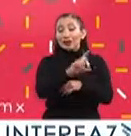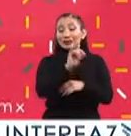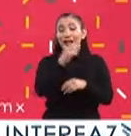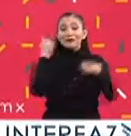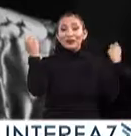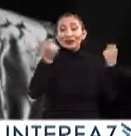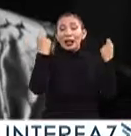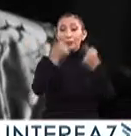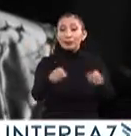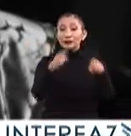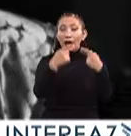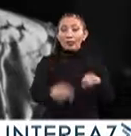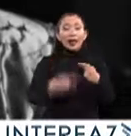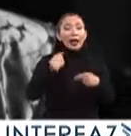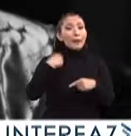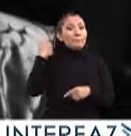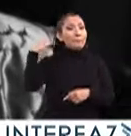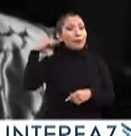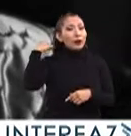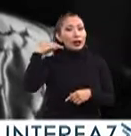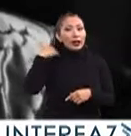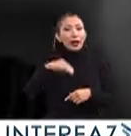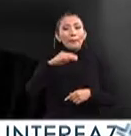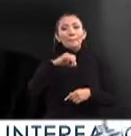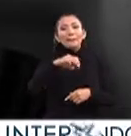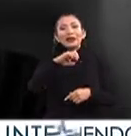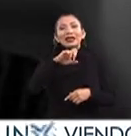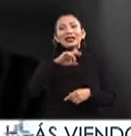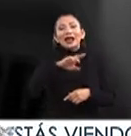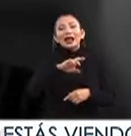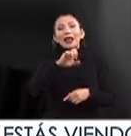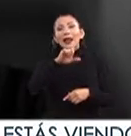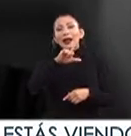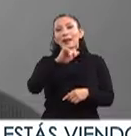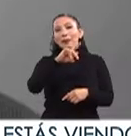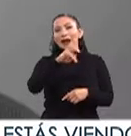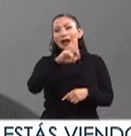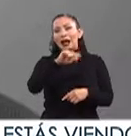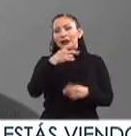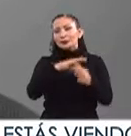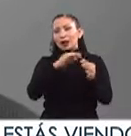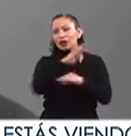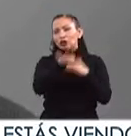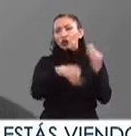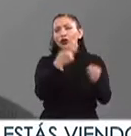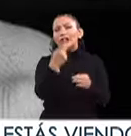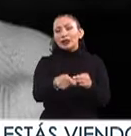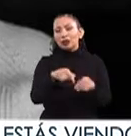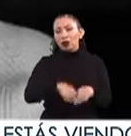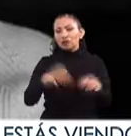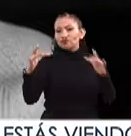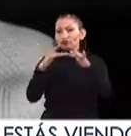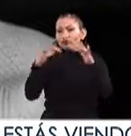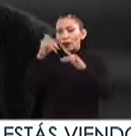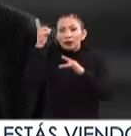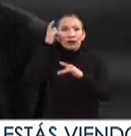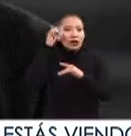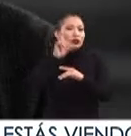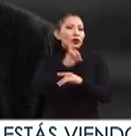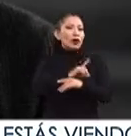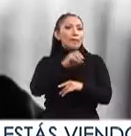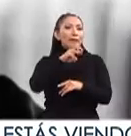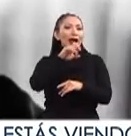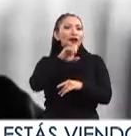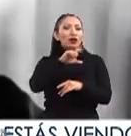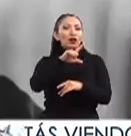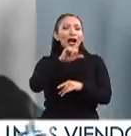del Festival de Música de Morelia, Miguel Bernal Jiménez. Y para platicarnos todos los detalles, tendremos un enlace con su directora,